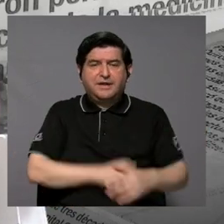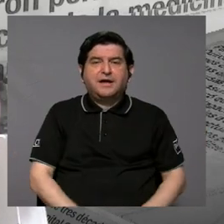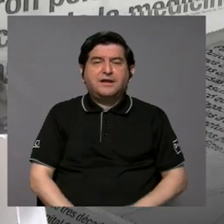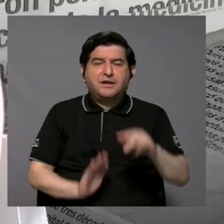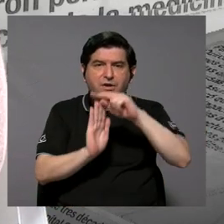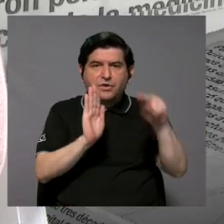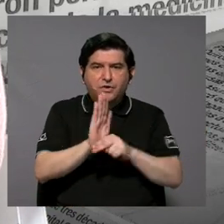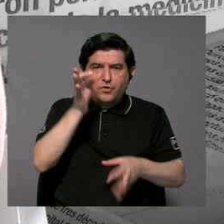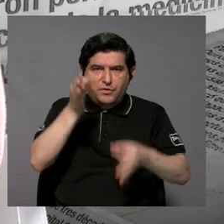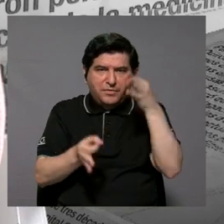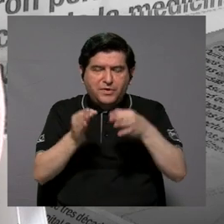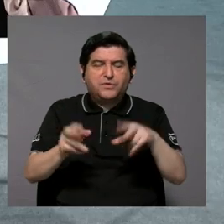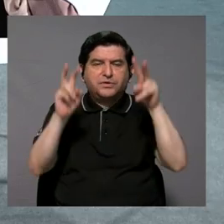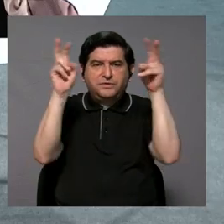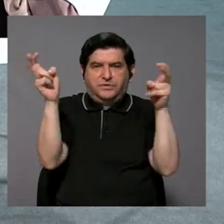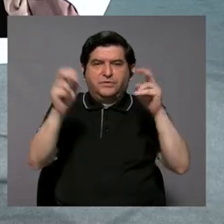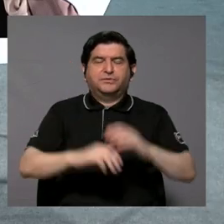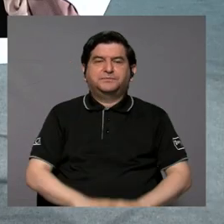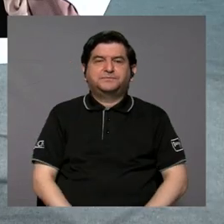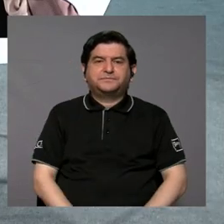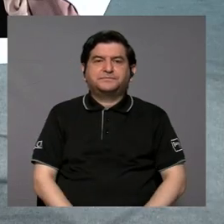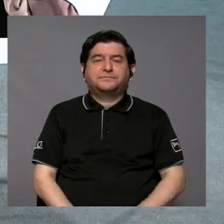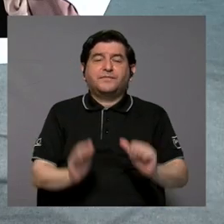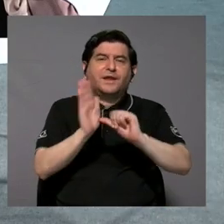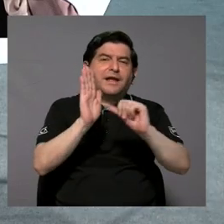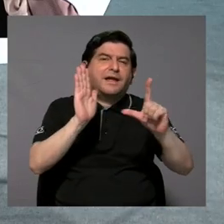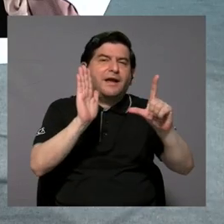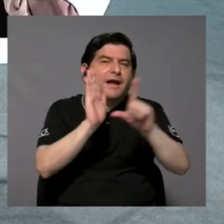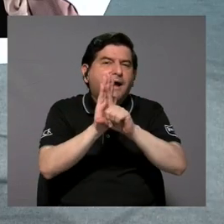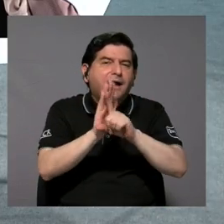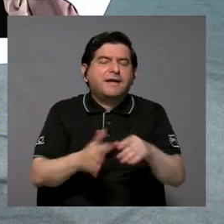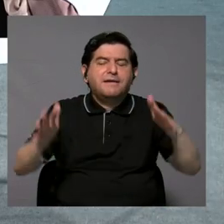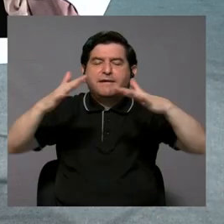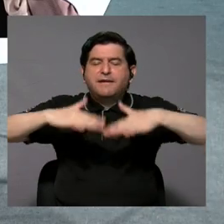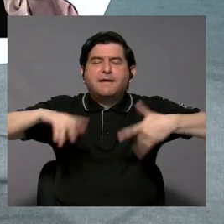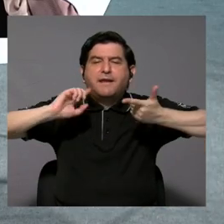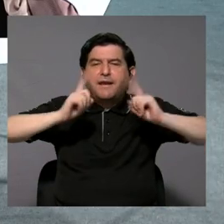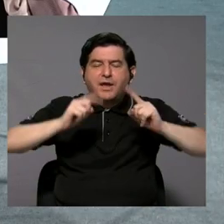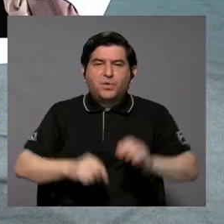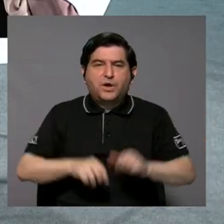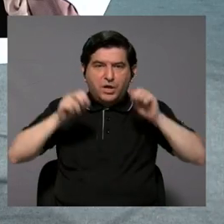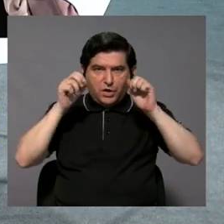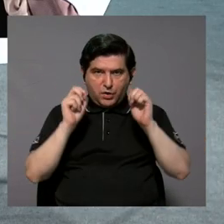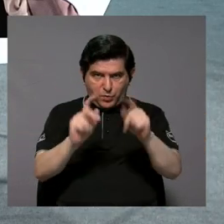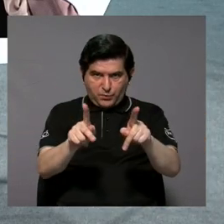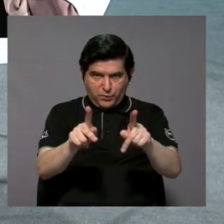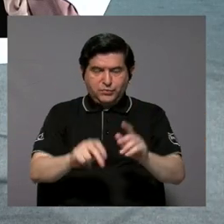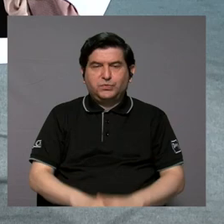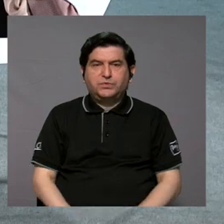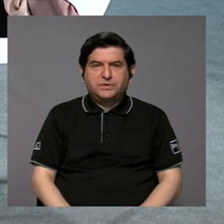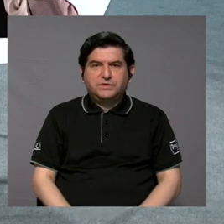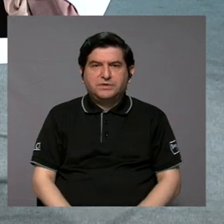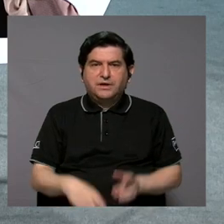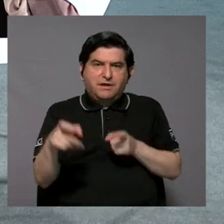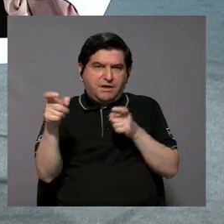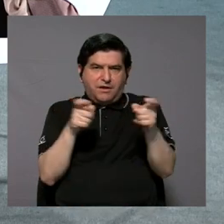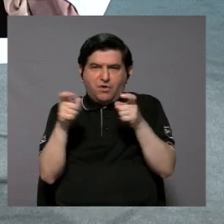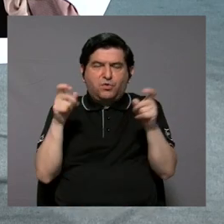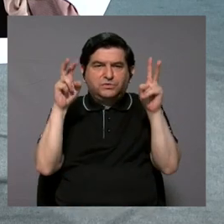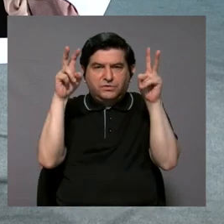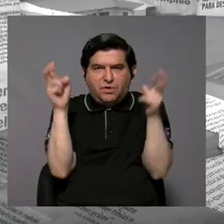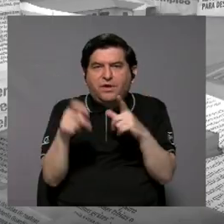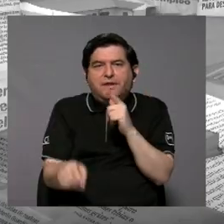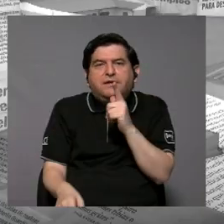marco jurídico para este tema. Y en la Asamblea Legislativa, ¿cuál es el ambiente? ¿Hay posibilidades? ¿Quiénes están manejando el